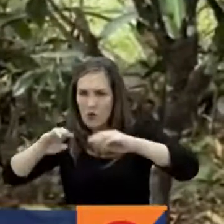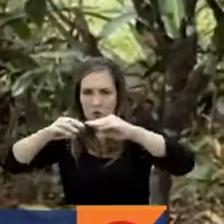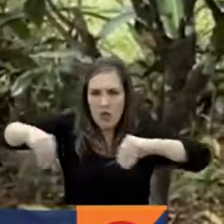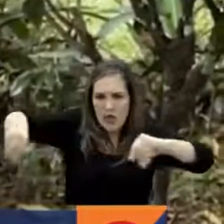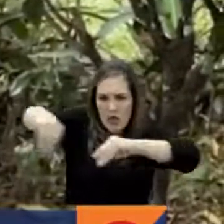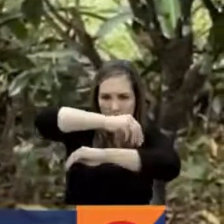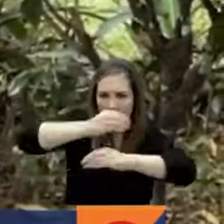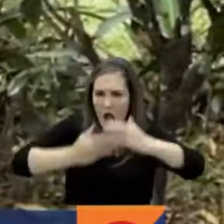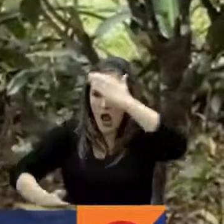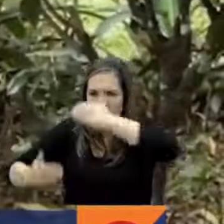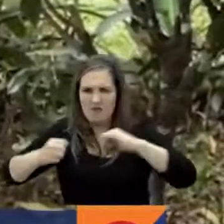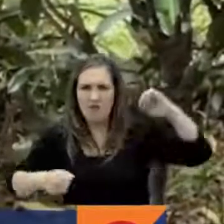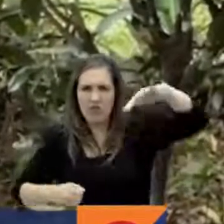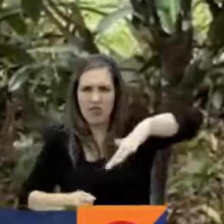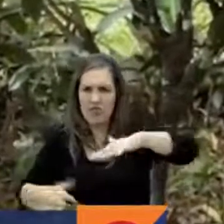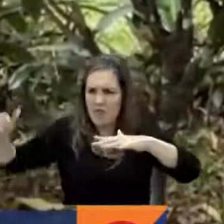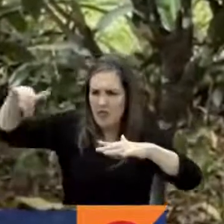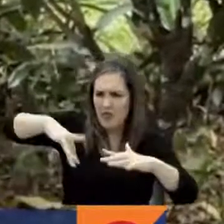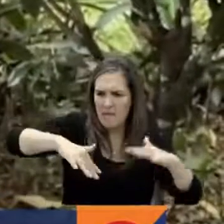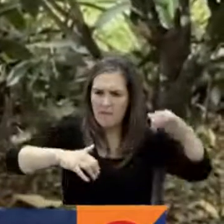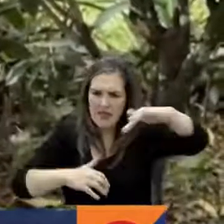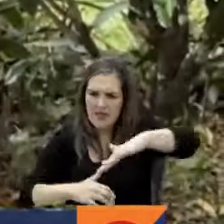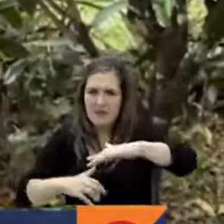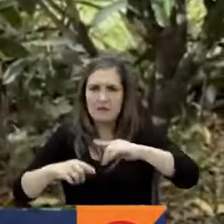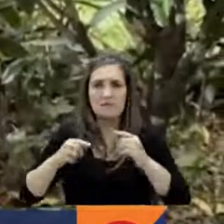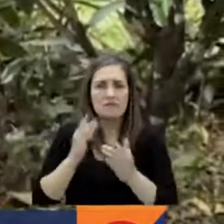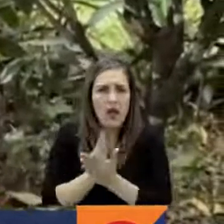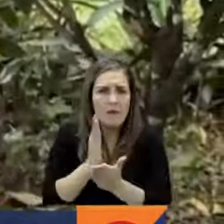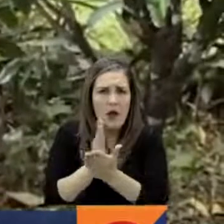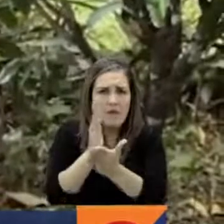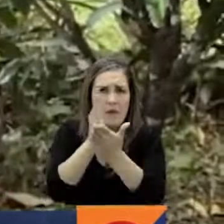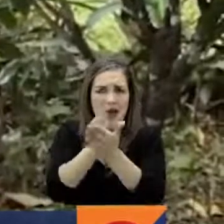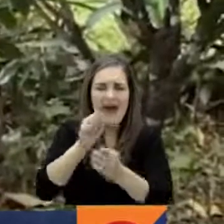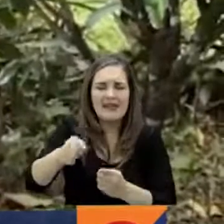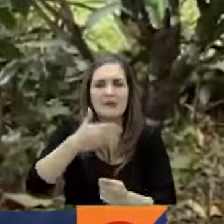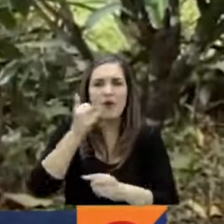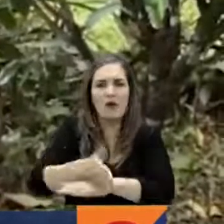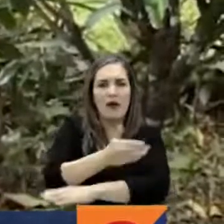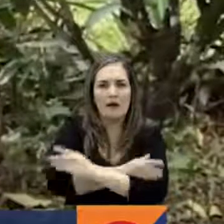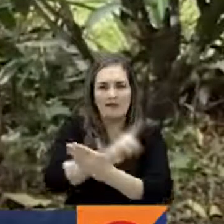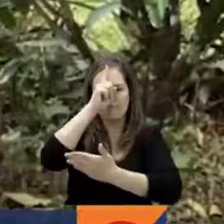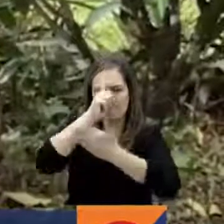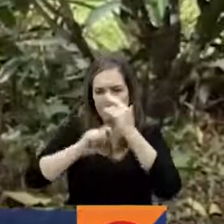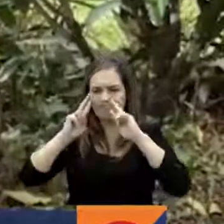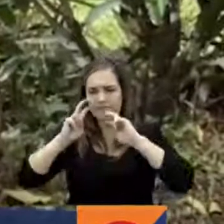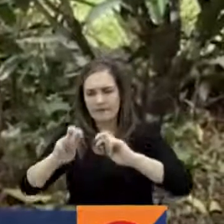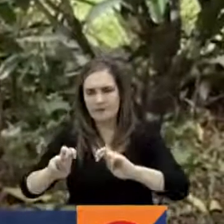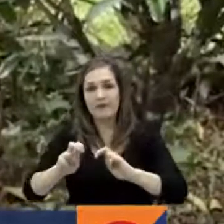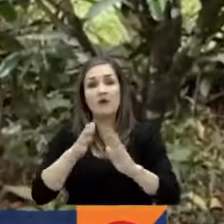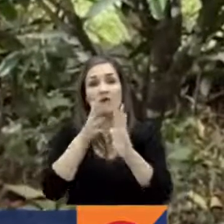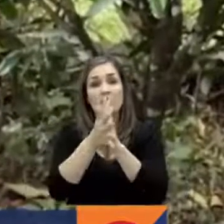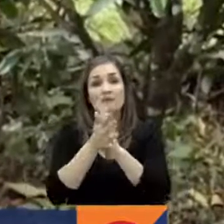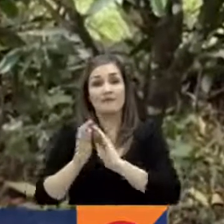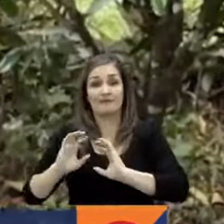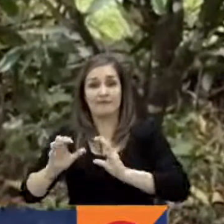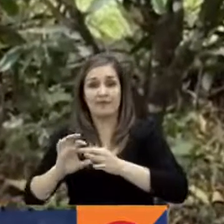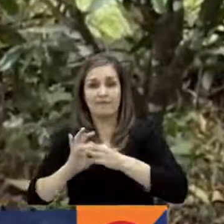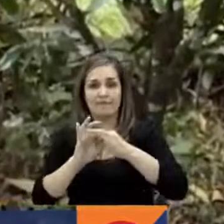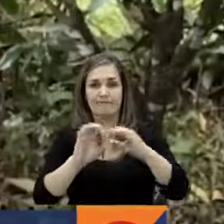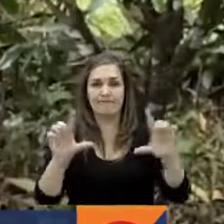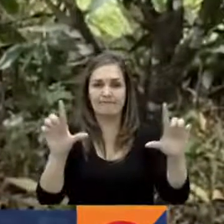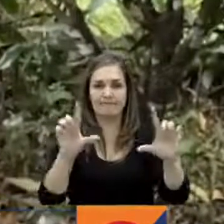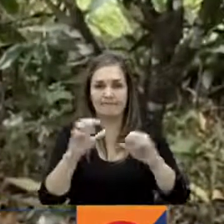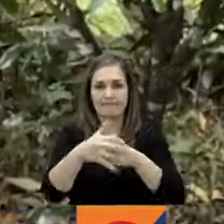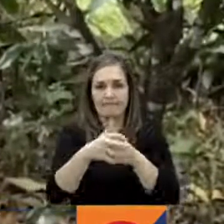para analizar los deslizamientos de tierra que persisten en las zonas de cordillera en el área rural del municipio. Radio Nacional de Colombia y RTVC